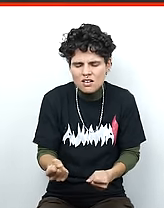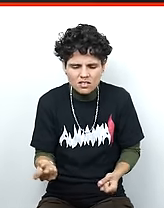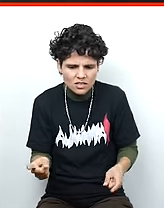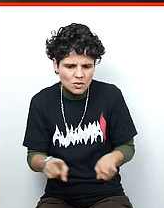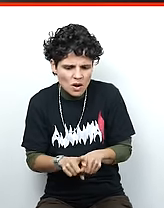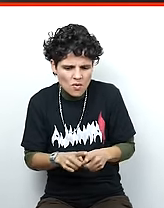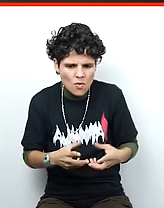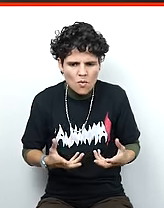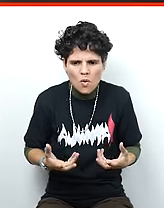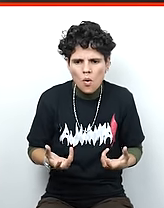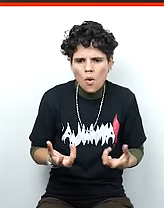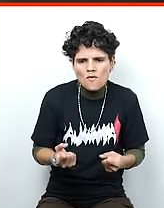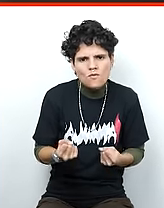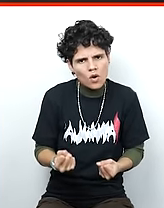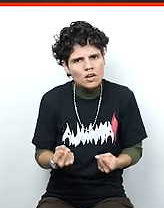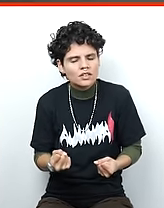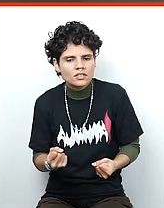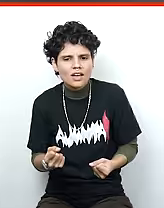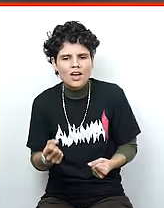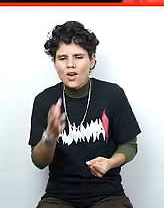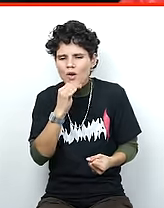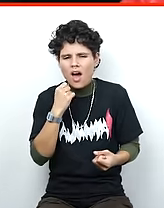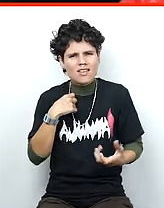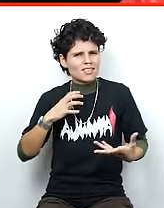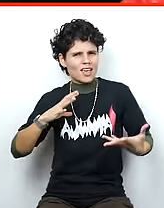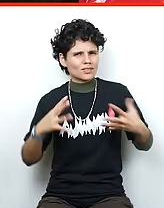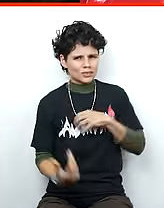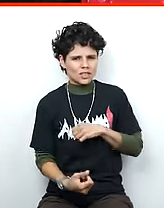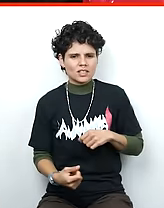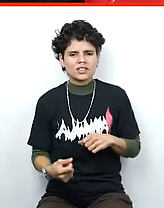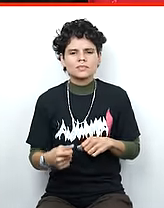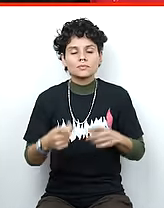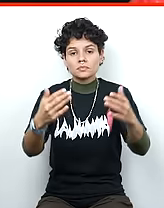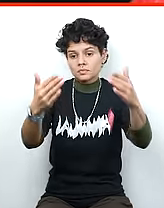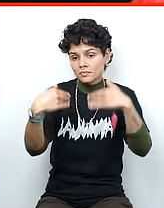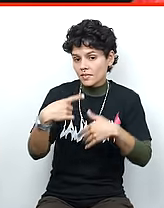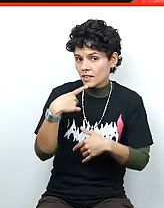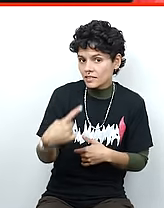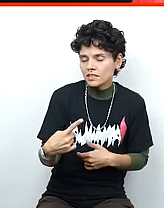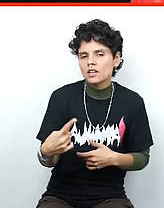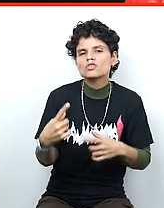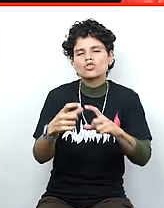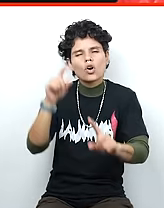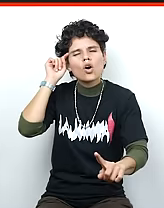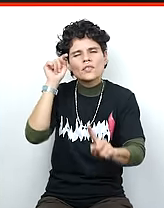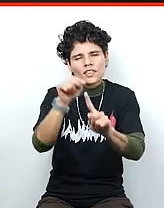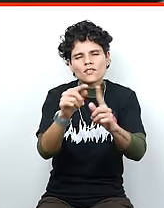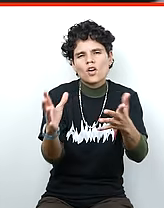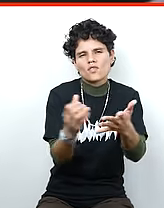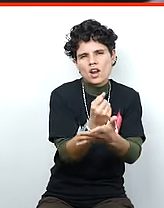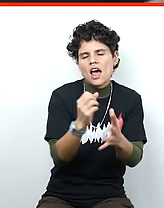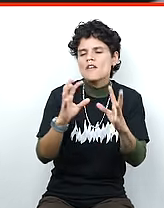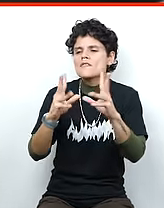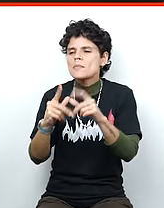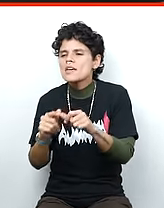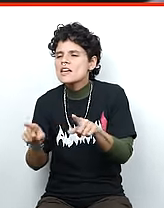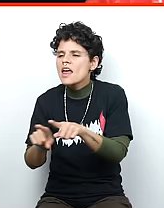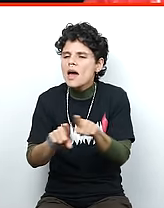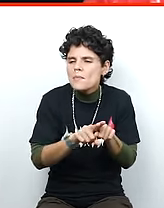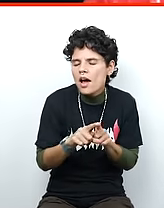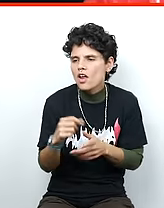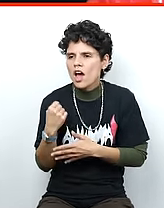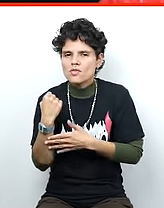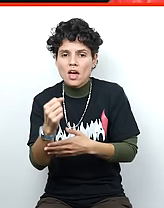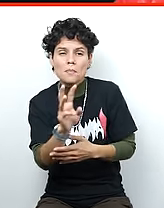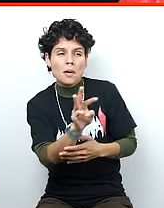cualquier cosa te puede destruirte, ¿no? Te hace un buen fuerte. Y aquí dice, tengo una meta y la debo lograr. Una familia, hermanos que ayudar. Ajá.